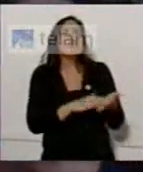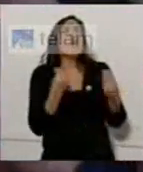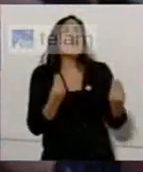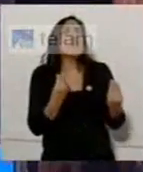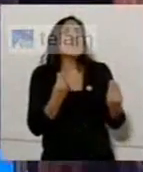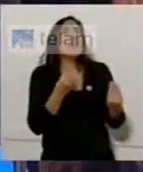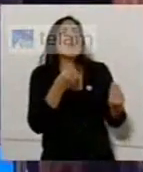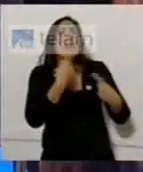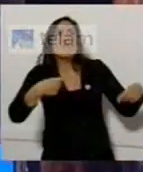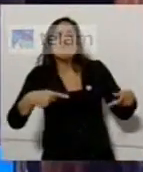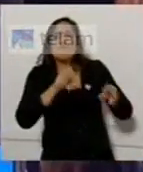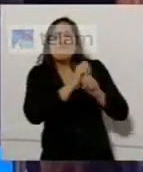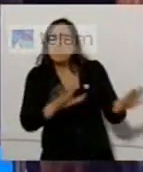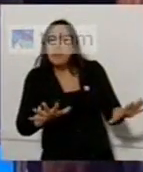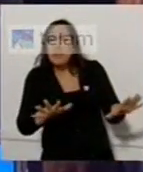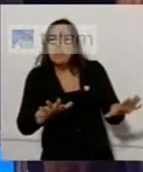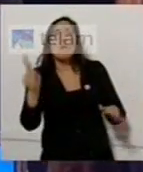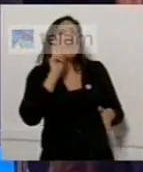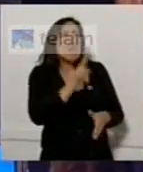Miren las fotografías.